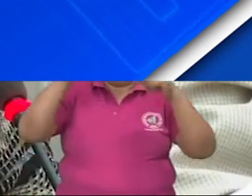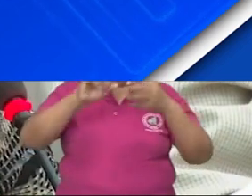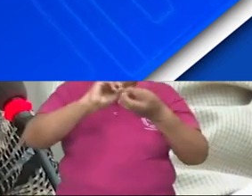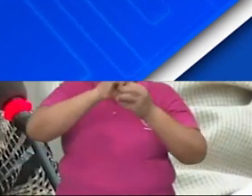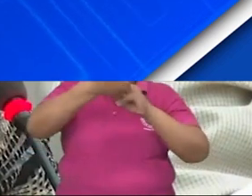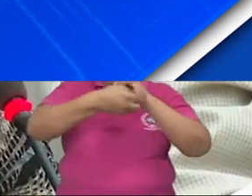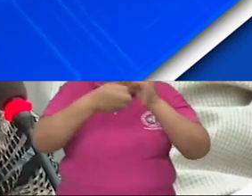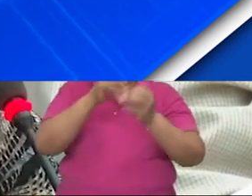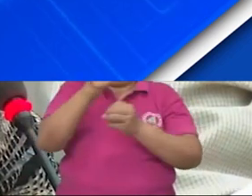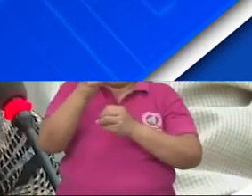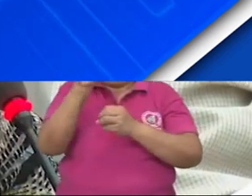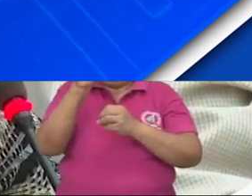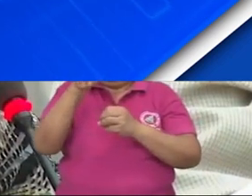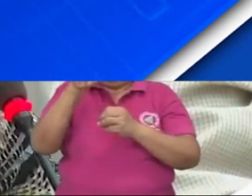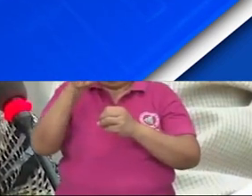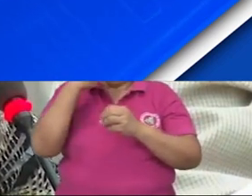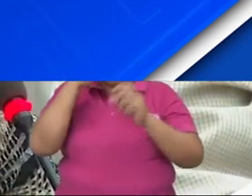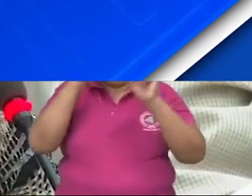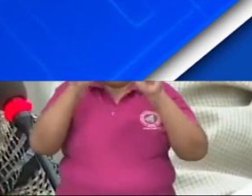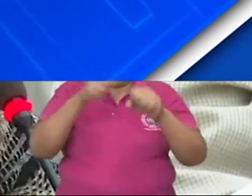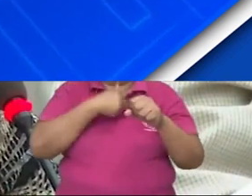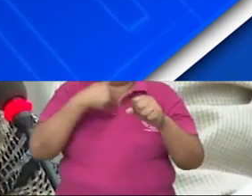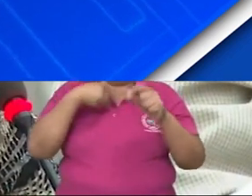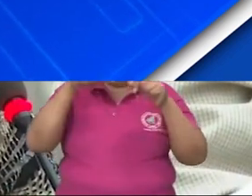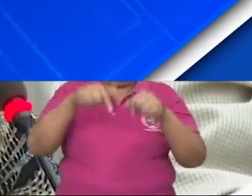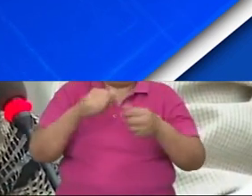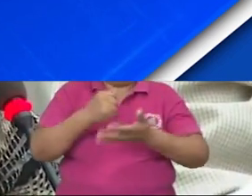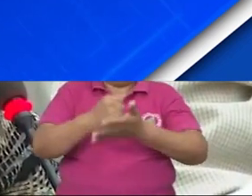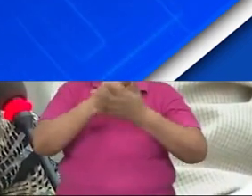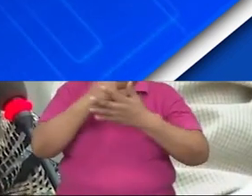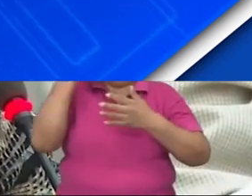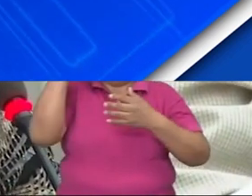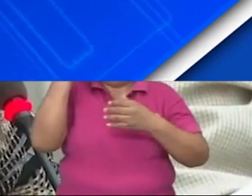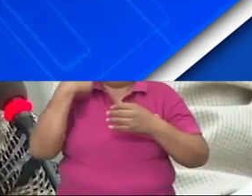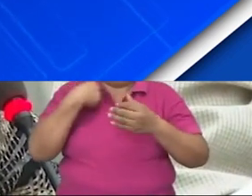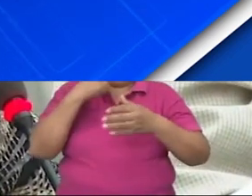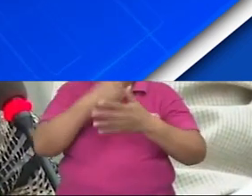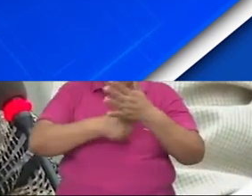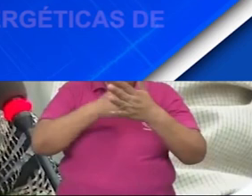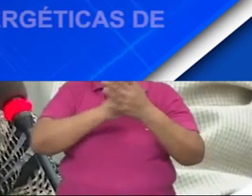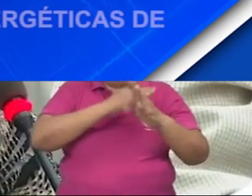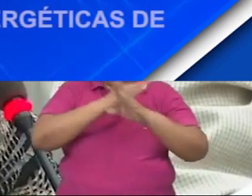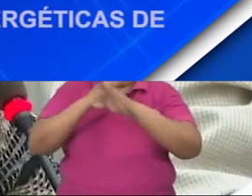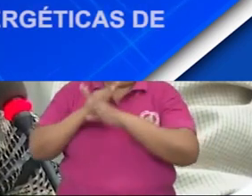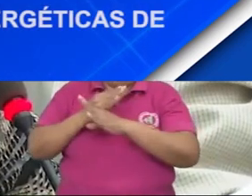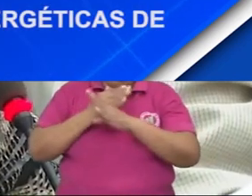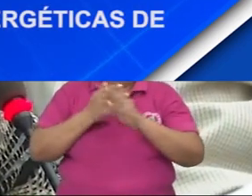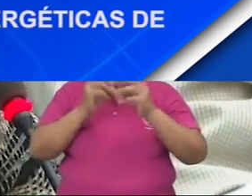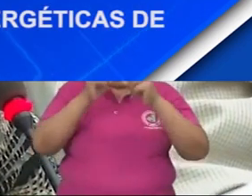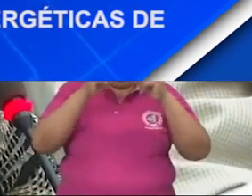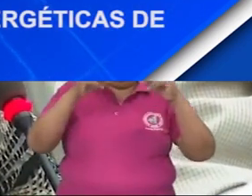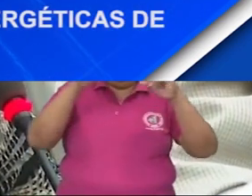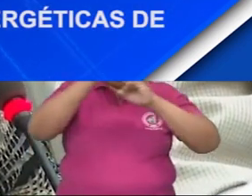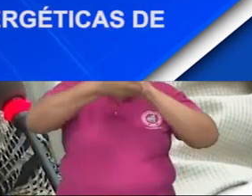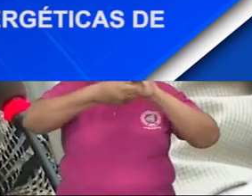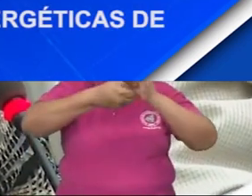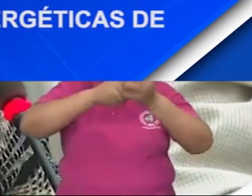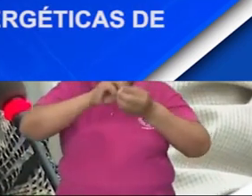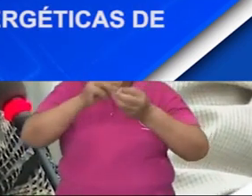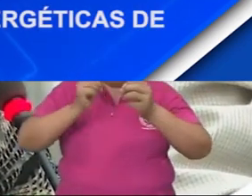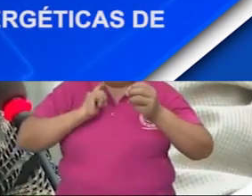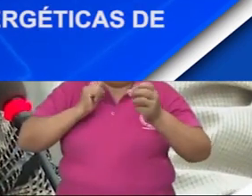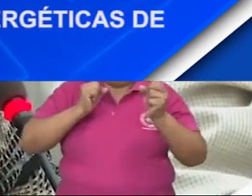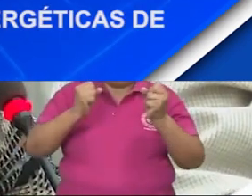para atender y enfrentar problemas globales. La energía nuclear tiene el